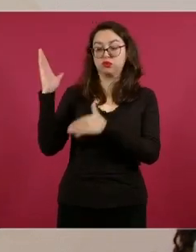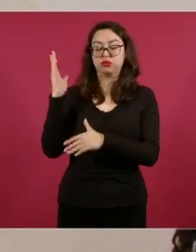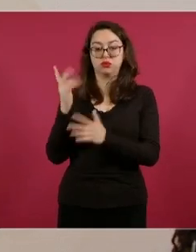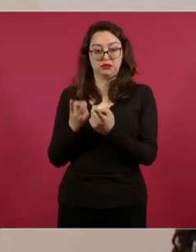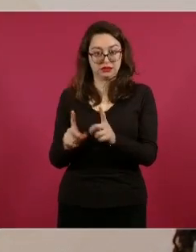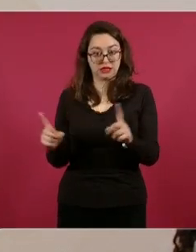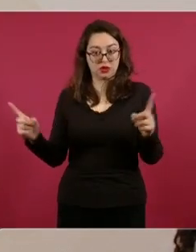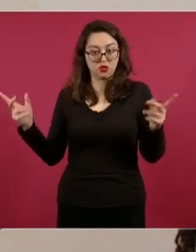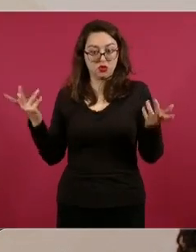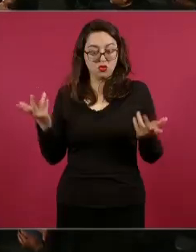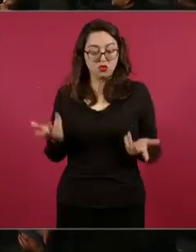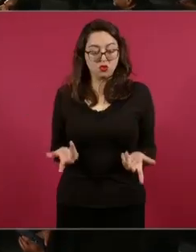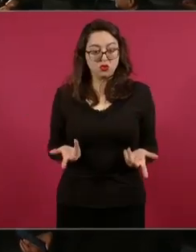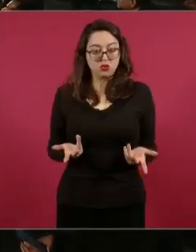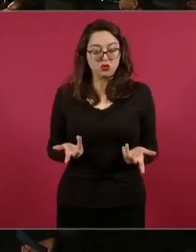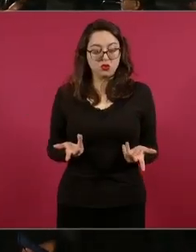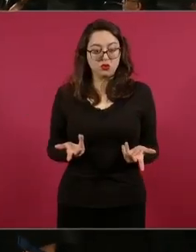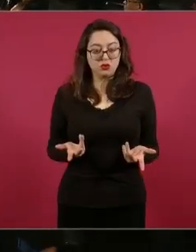Entonces,